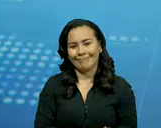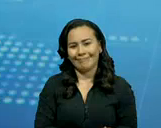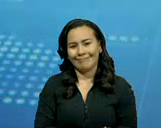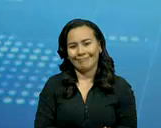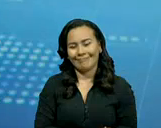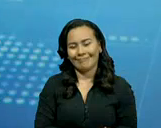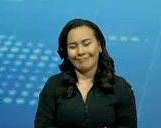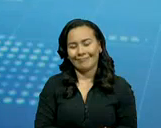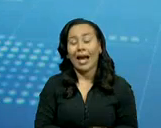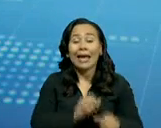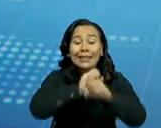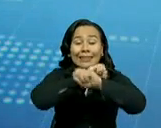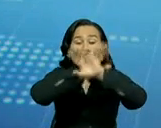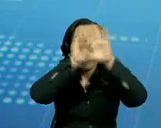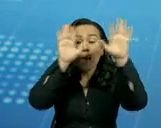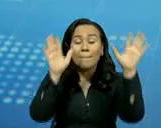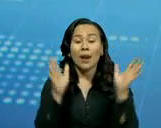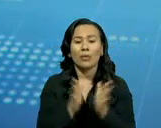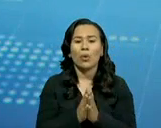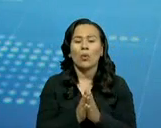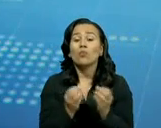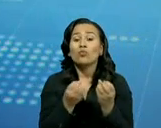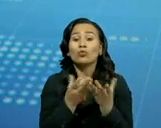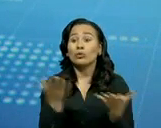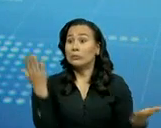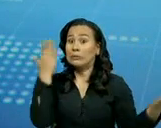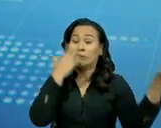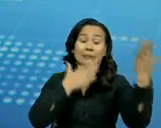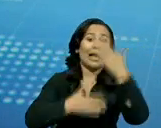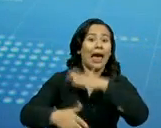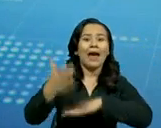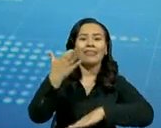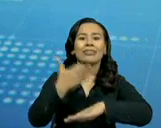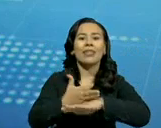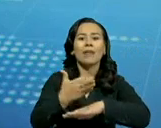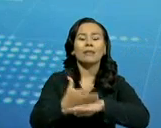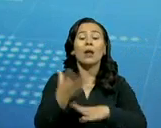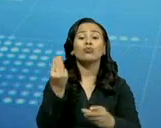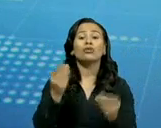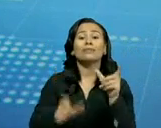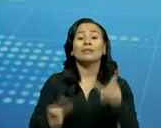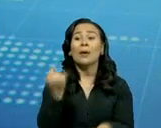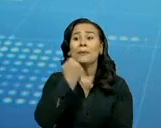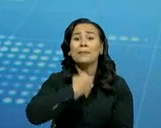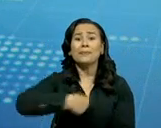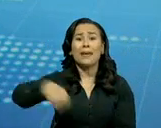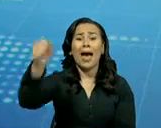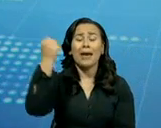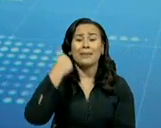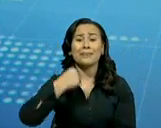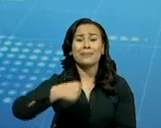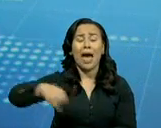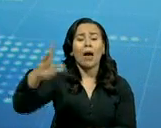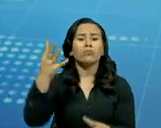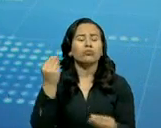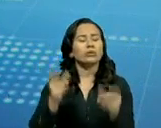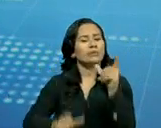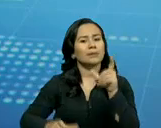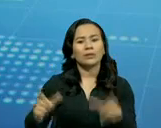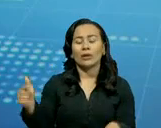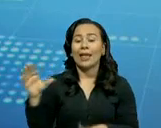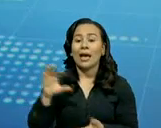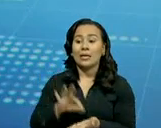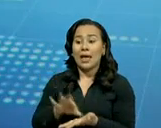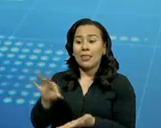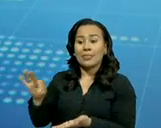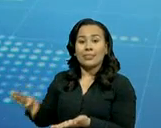Y desde muy temprano hubo un intenso movimiento en la terminal terrestre de Guayaquil debido a la gran cantidad de turistas que salen de la ciudad